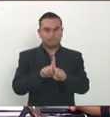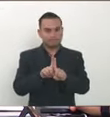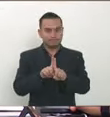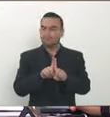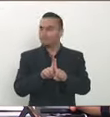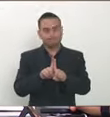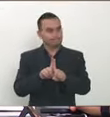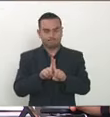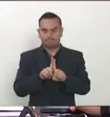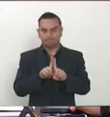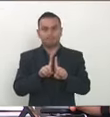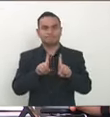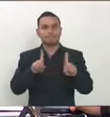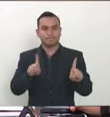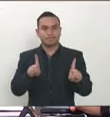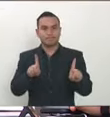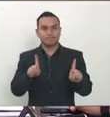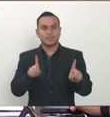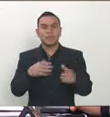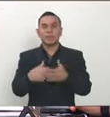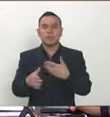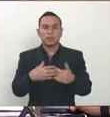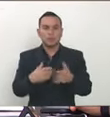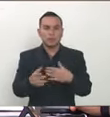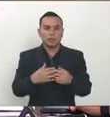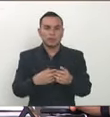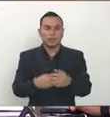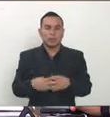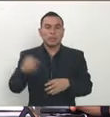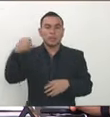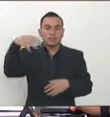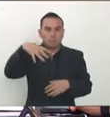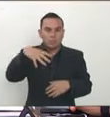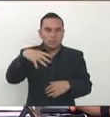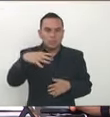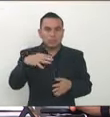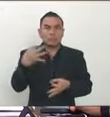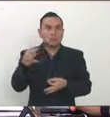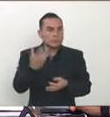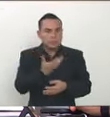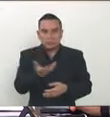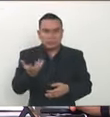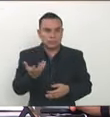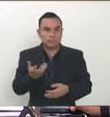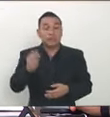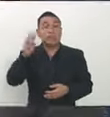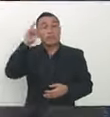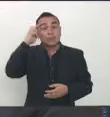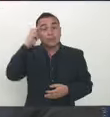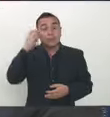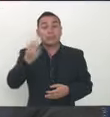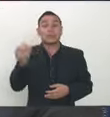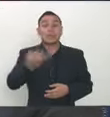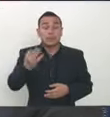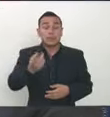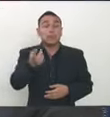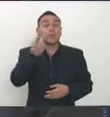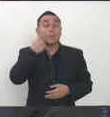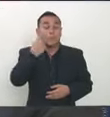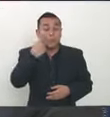producir medicamentos o alimentos, porque ¿de qué va a servir que tengamos distanciamiento social si nuestros hospitales no van a tener energía eléctrica? Entonces